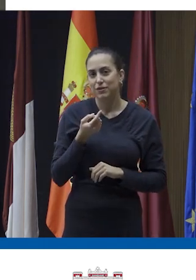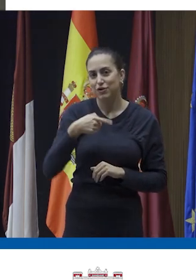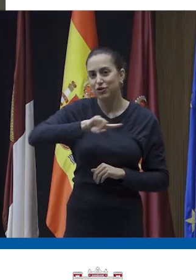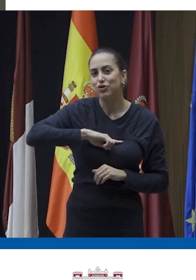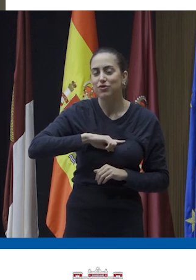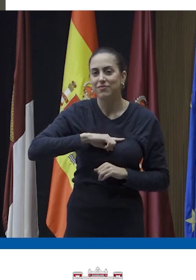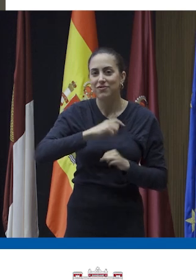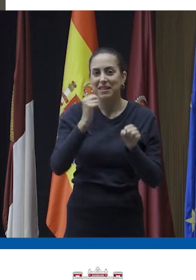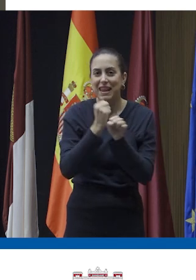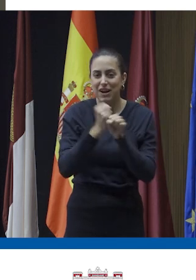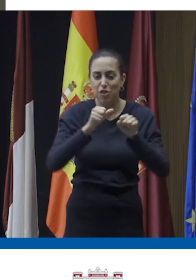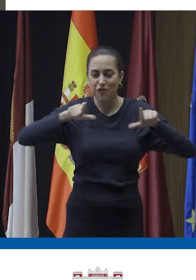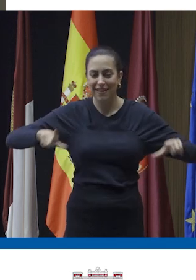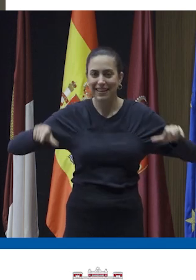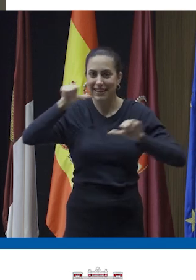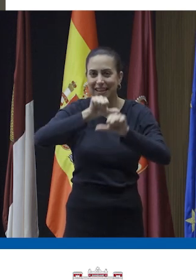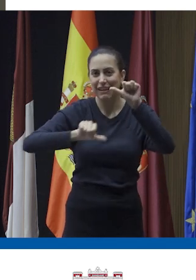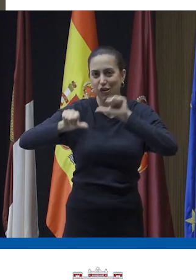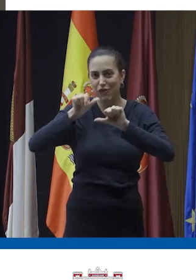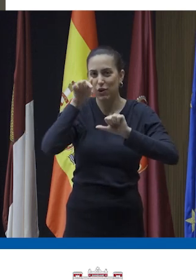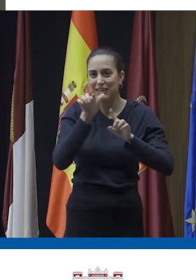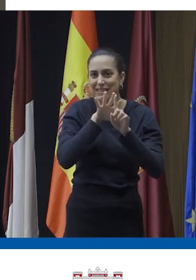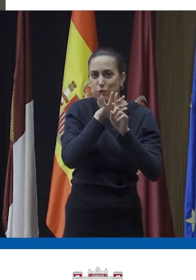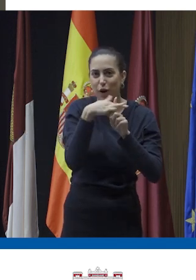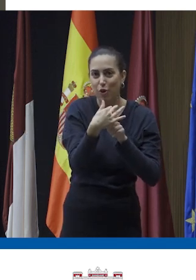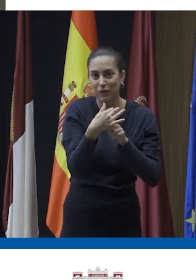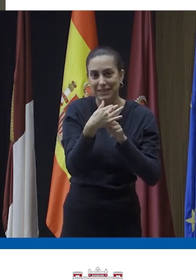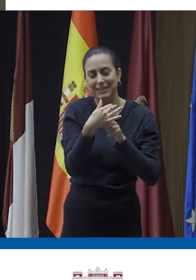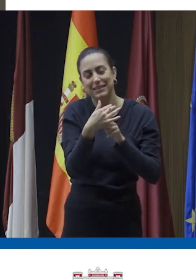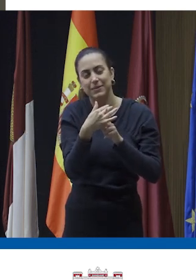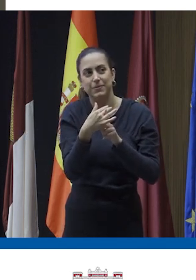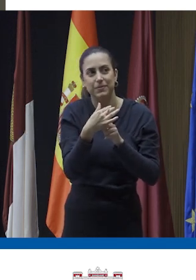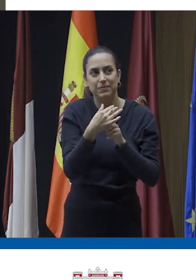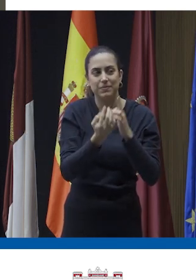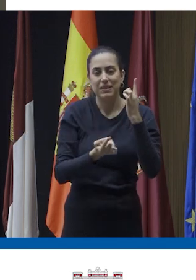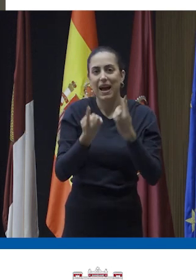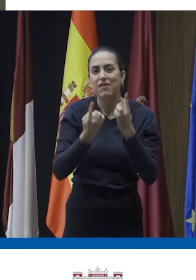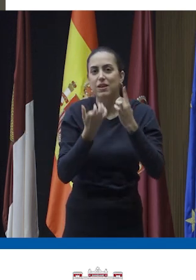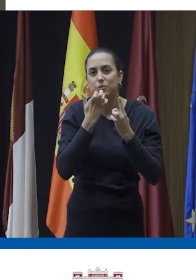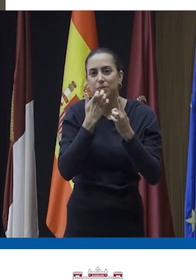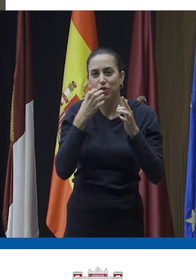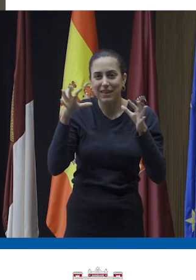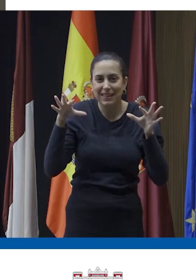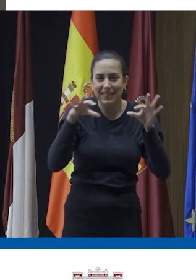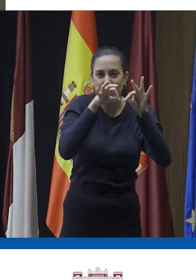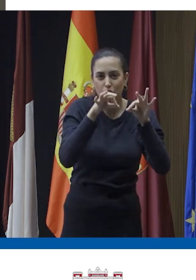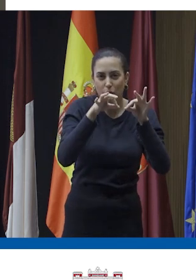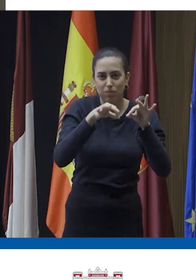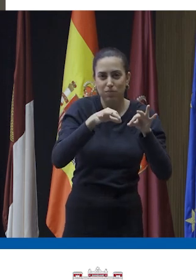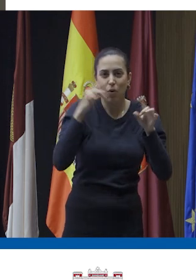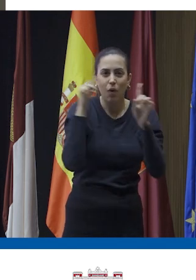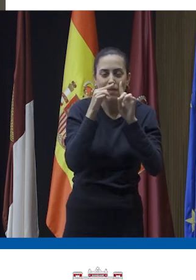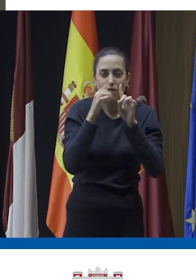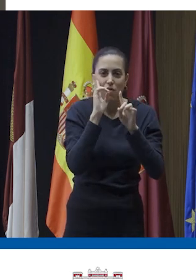que es en el quirófano, pues en este caso, pues un caso que en ocasiones se pueden utilizar incluso tinciones capsulares para teñir mejor y